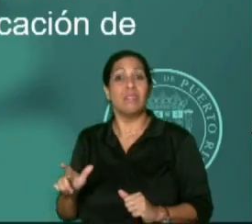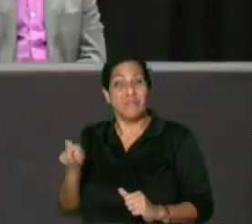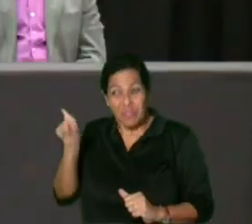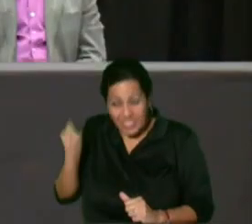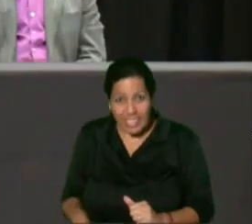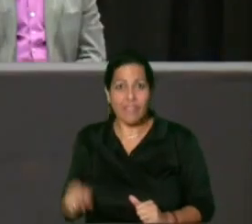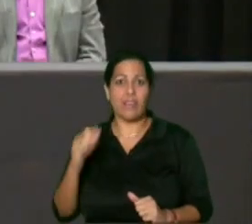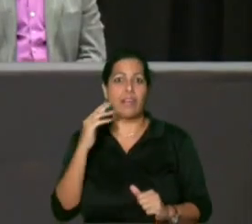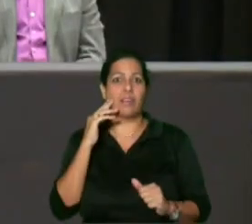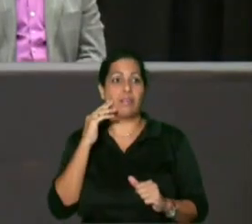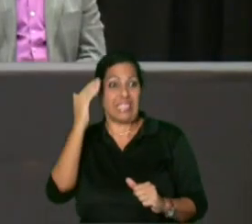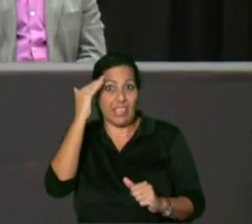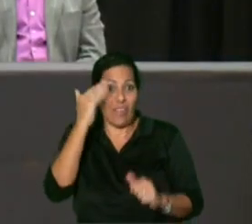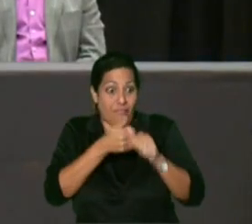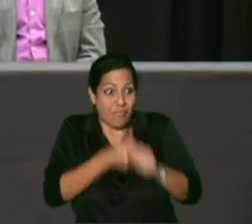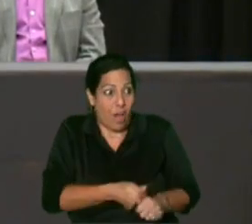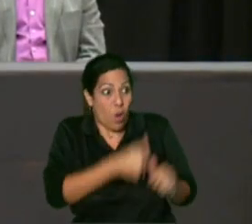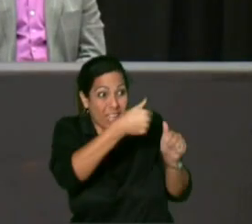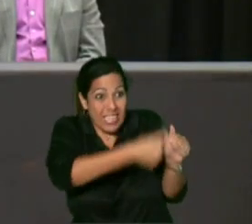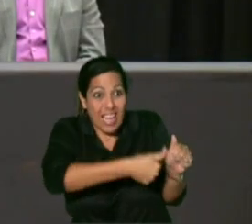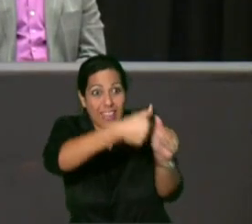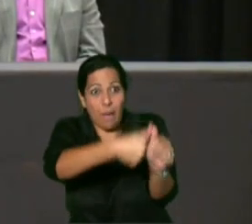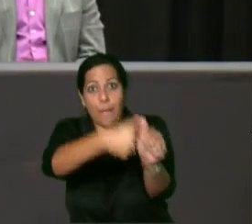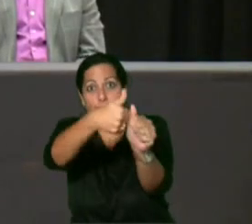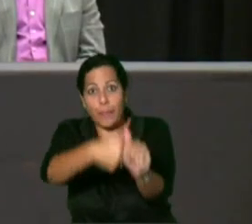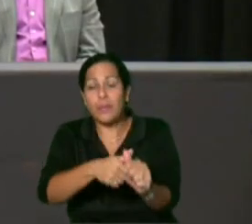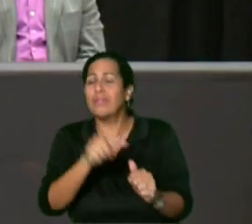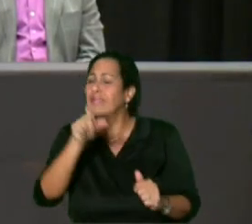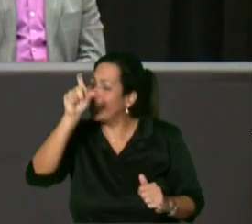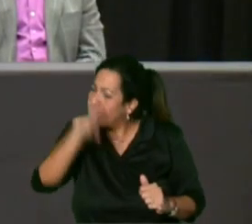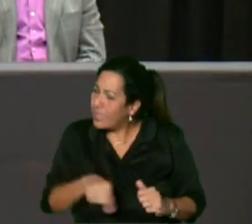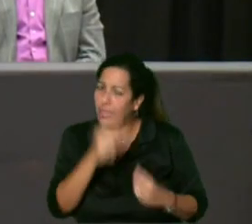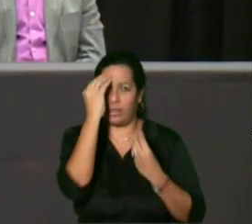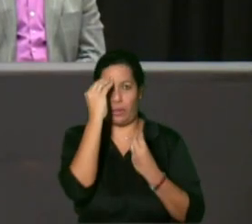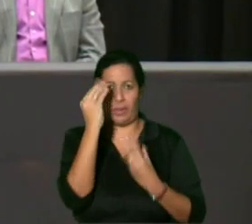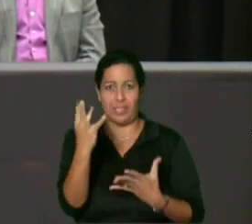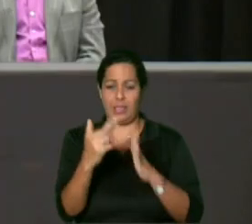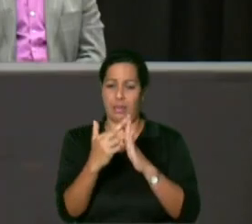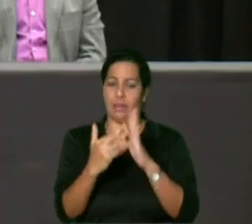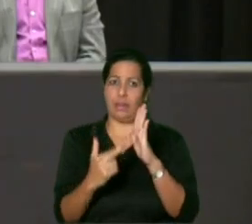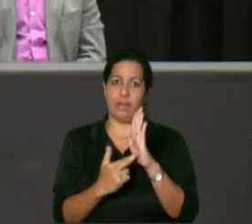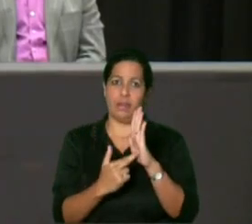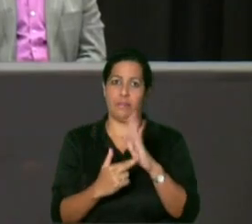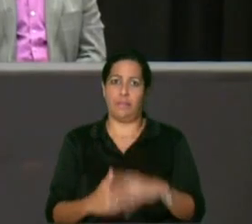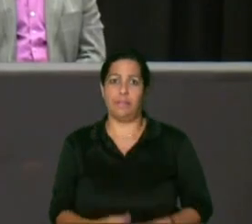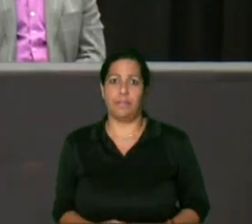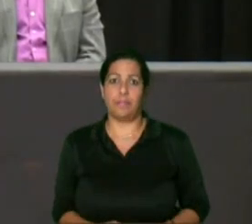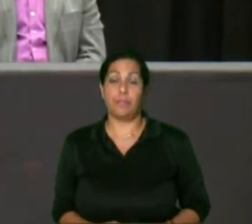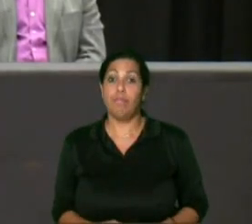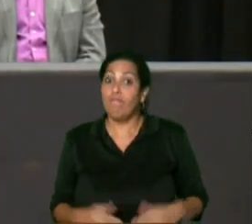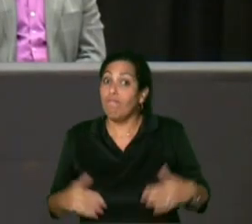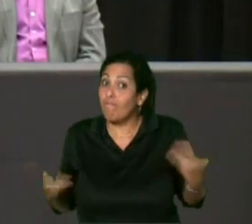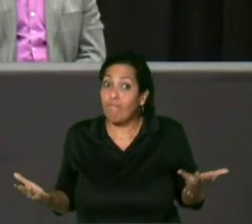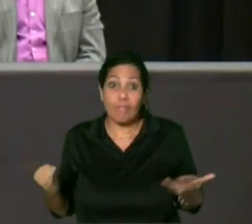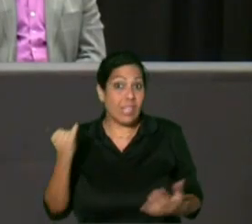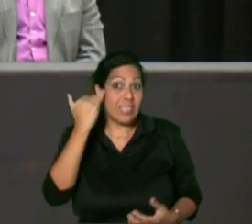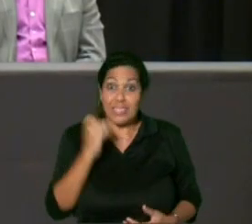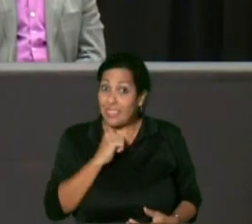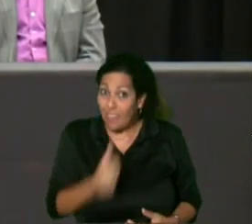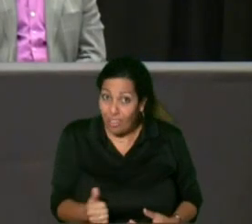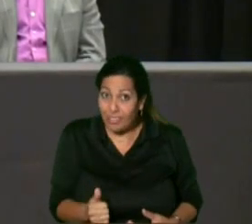también que sus inquilinos también cumplan con el distanciamiento y con la capacidad del 25%. Se arriesgan,